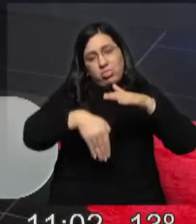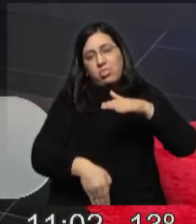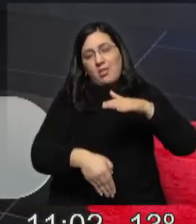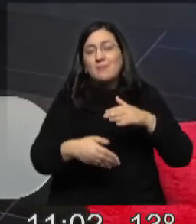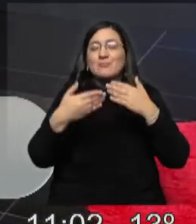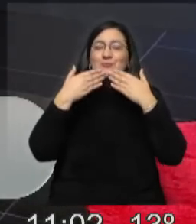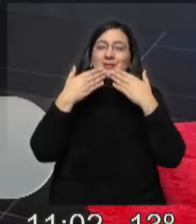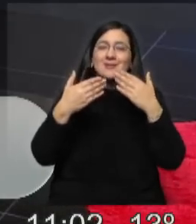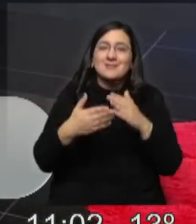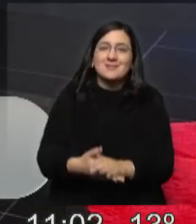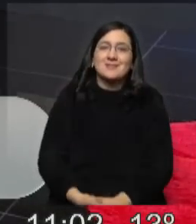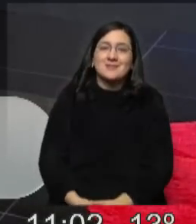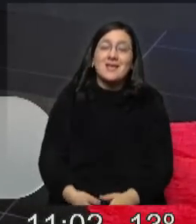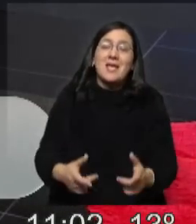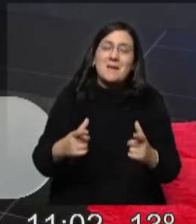Muchísimas gracias.